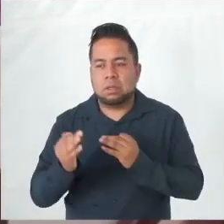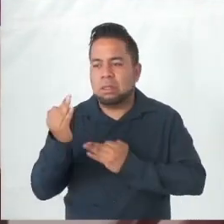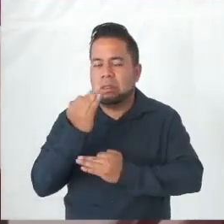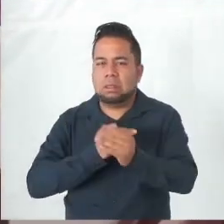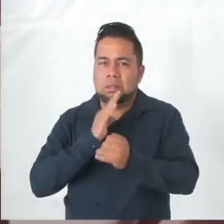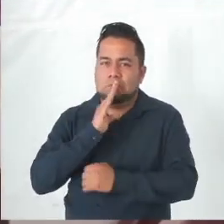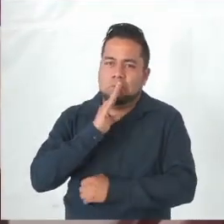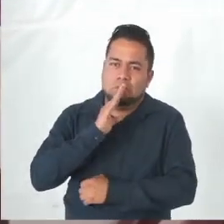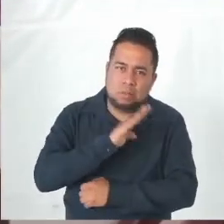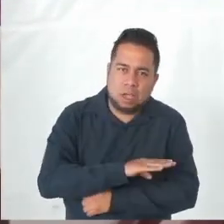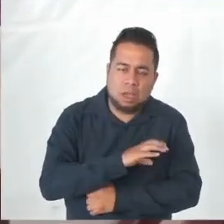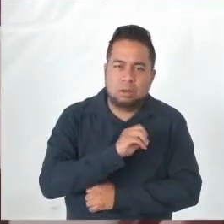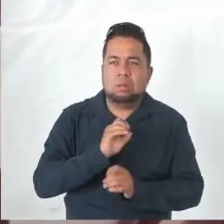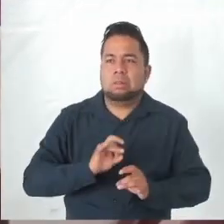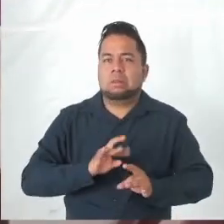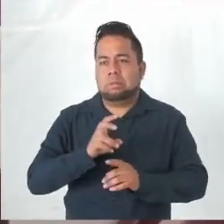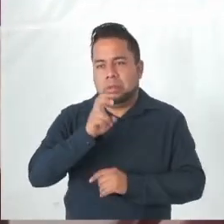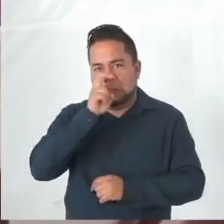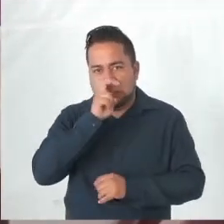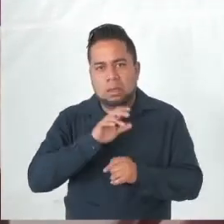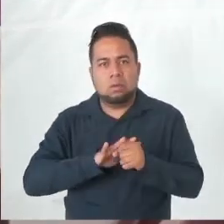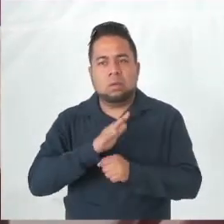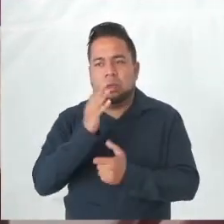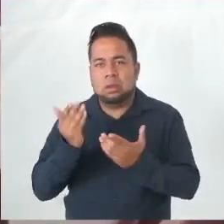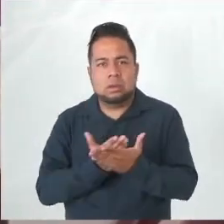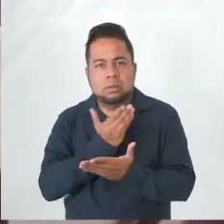tratos o a la exigencia de requisitos